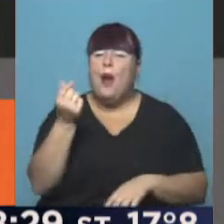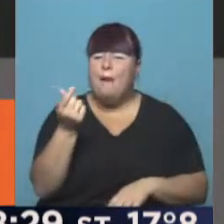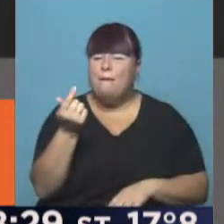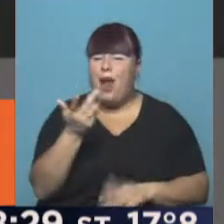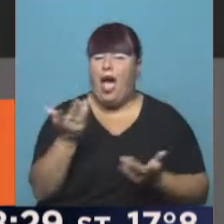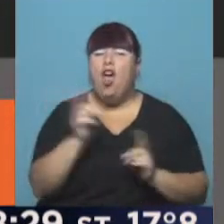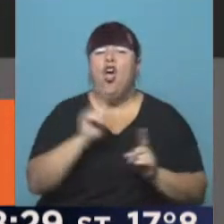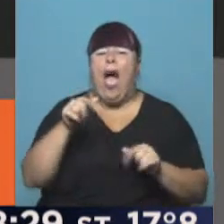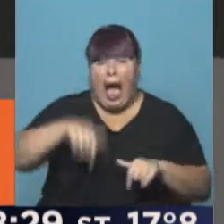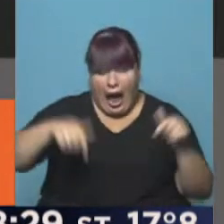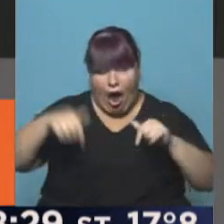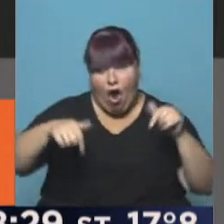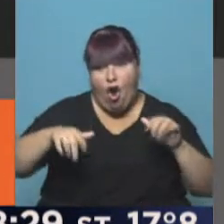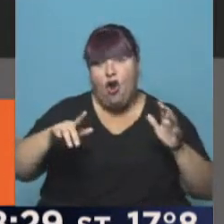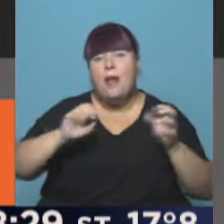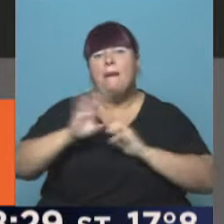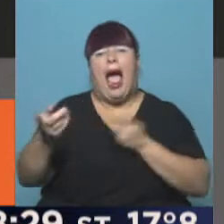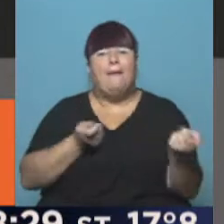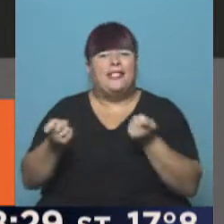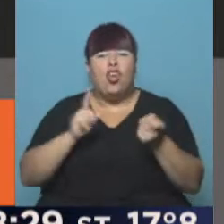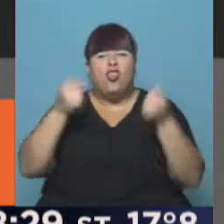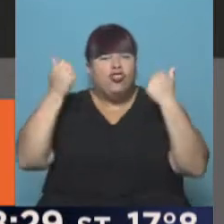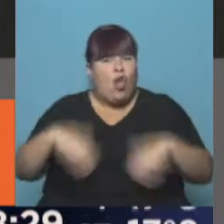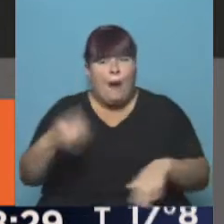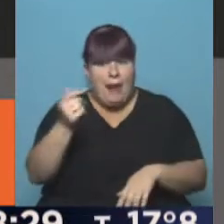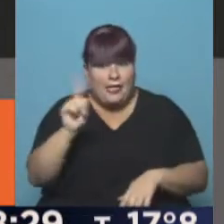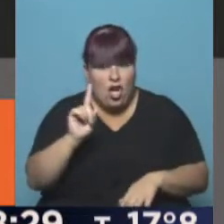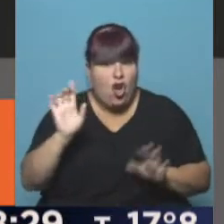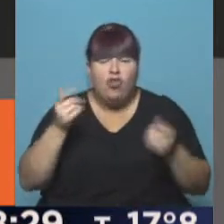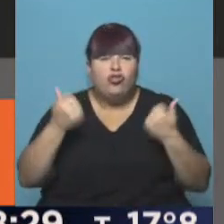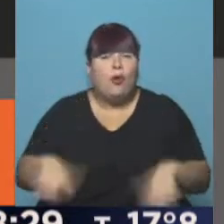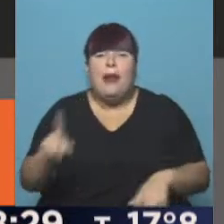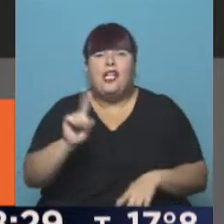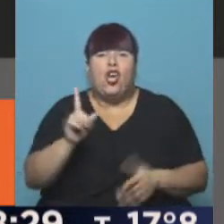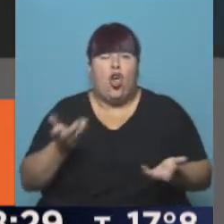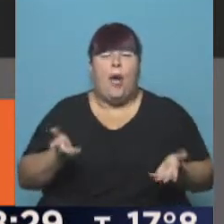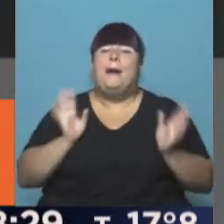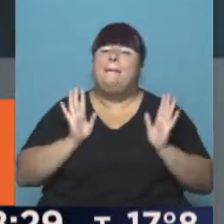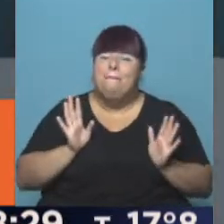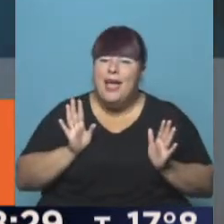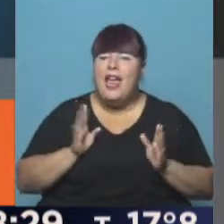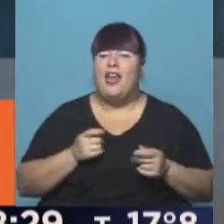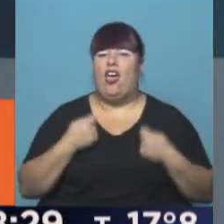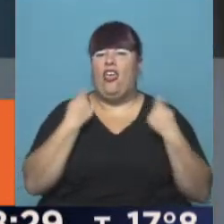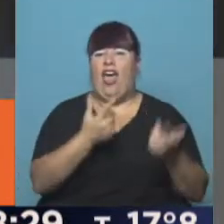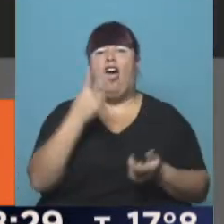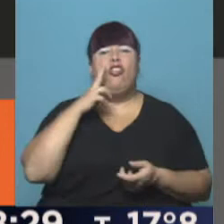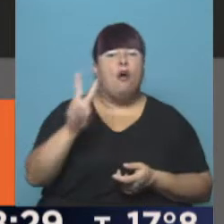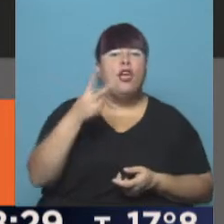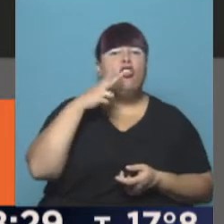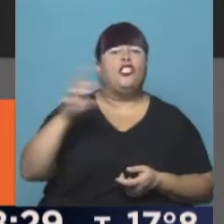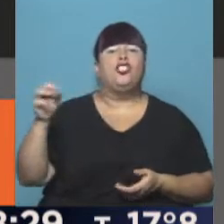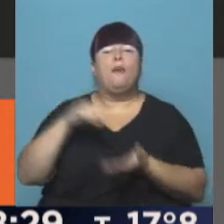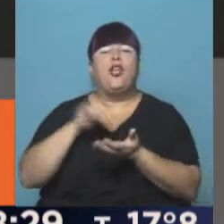no es norma o en estos momentos por la mala administración es que estés sobrando la plata no le sobra la plata pero está recibiendo entre 2.000 y 2.200